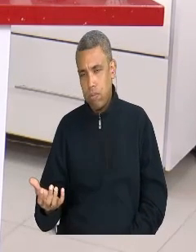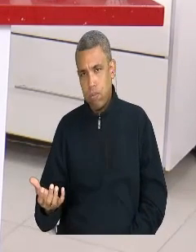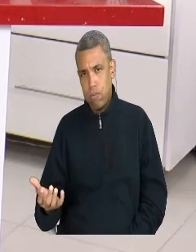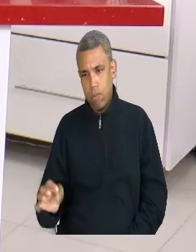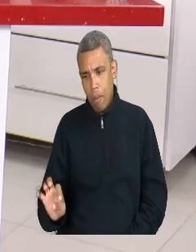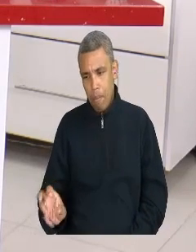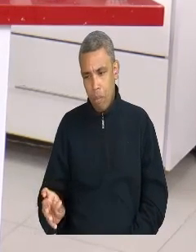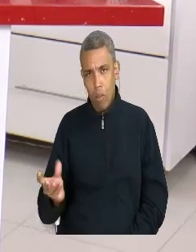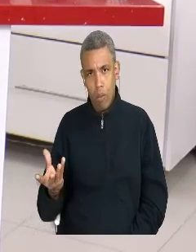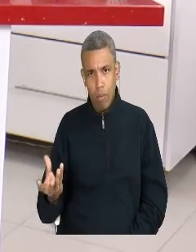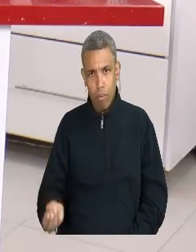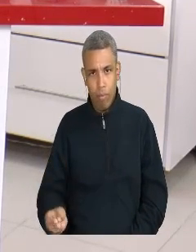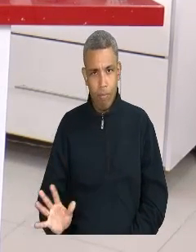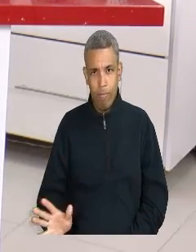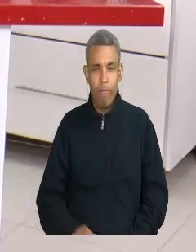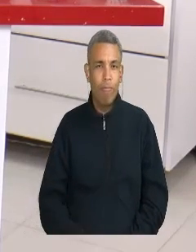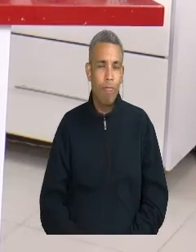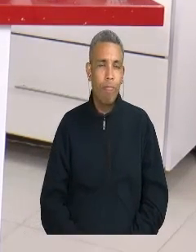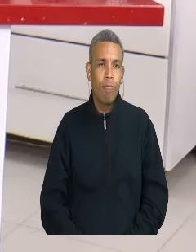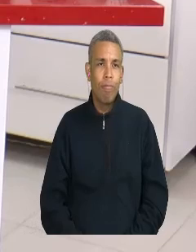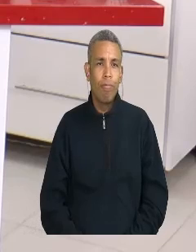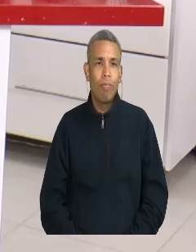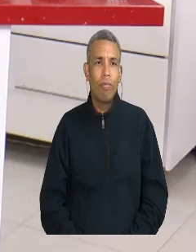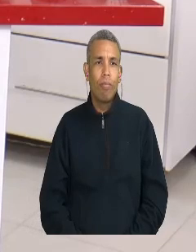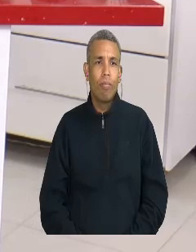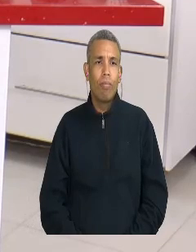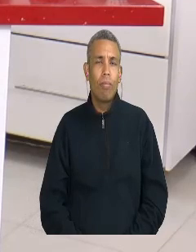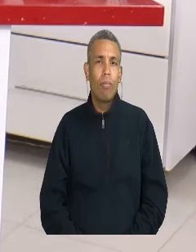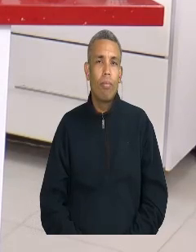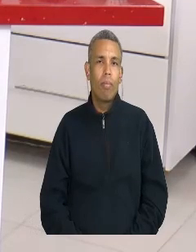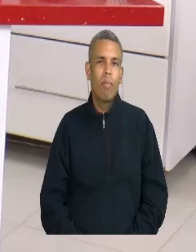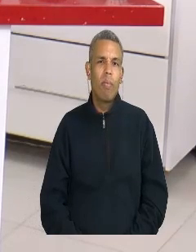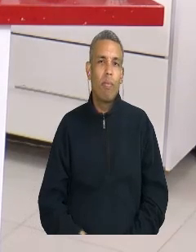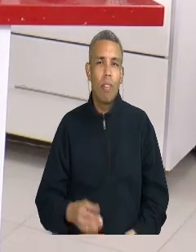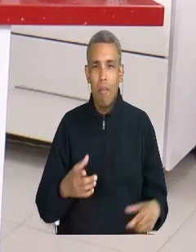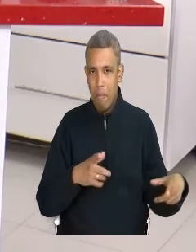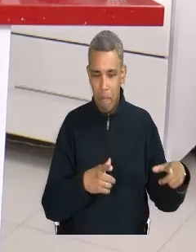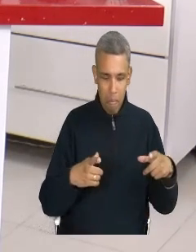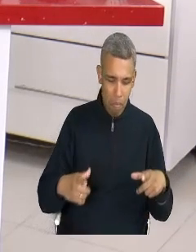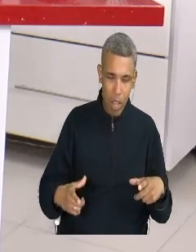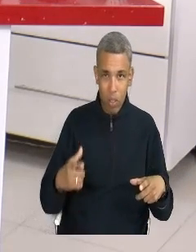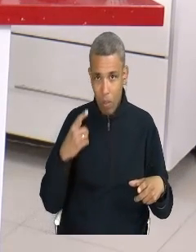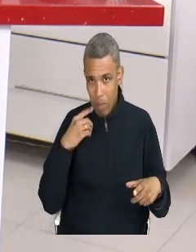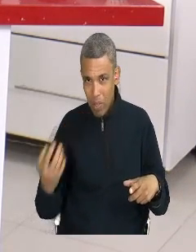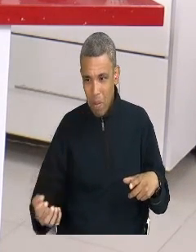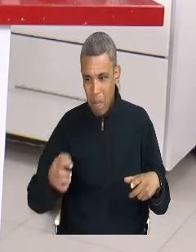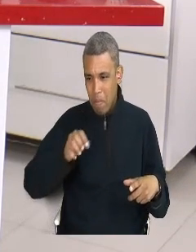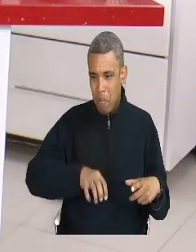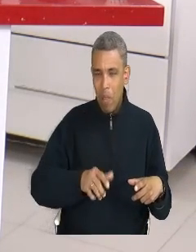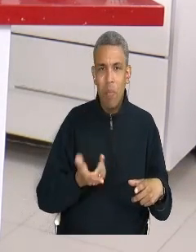idea es hacer una presentación. Tengo para decorar, tengo las semillas de ajonjolí y traje